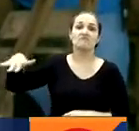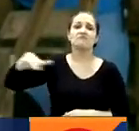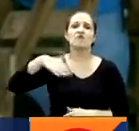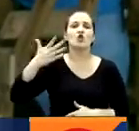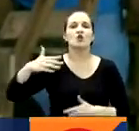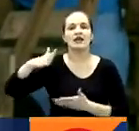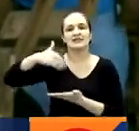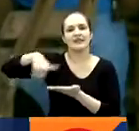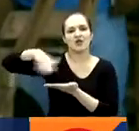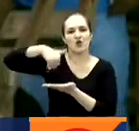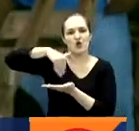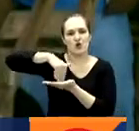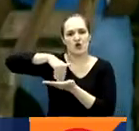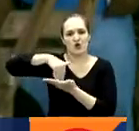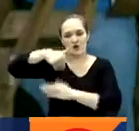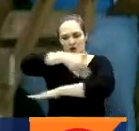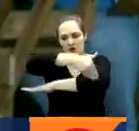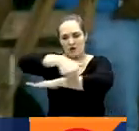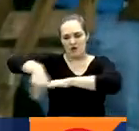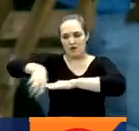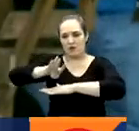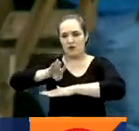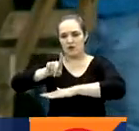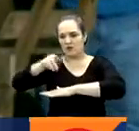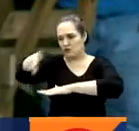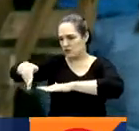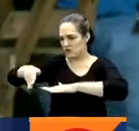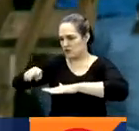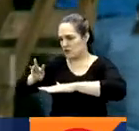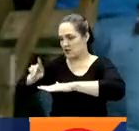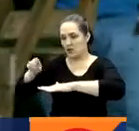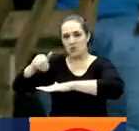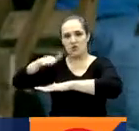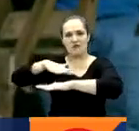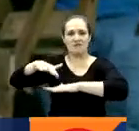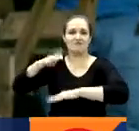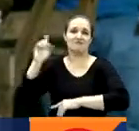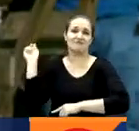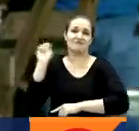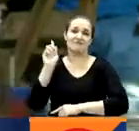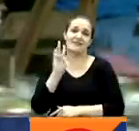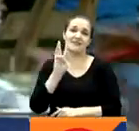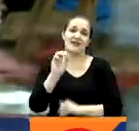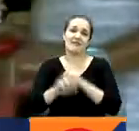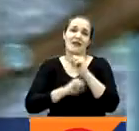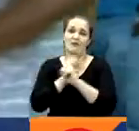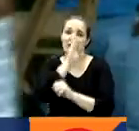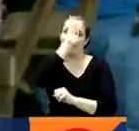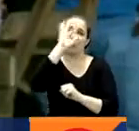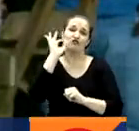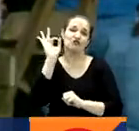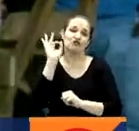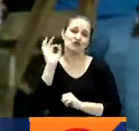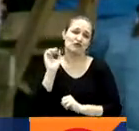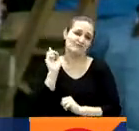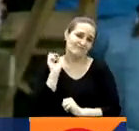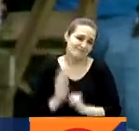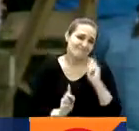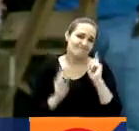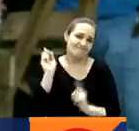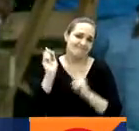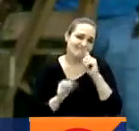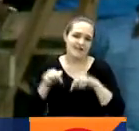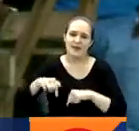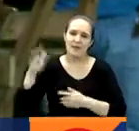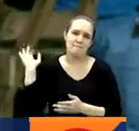el centro, exactamente en la carrera 41 con calle 31, y tiene más de 30 años de tradición por ser el lugar por excelencia de los padres de familia